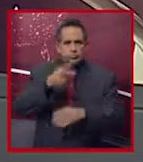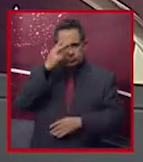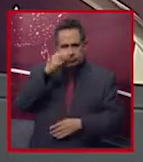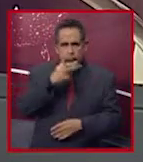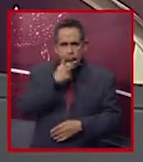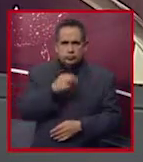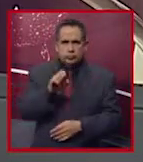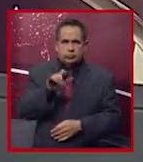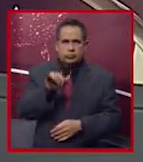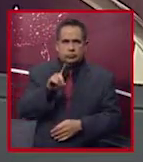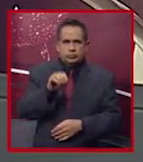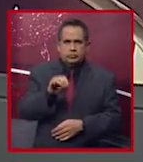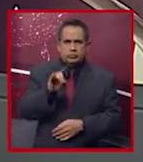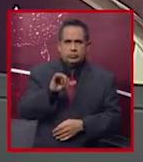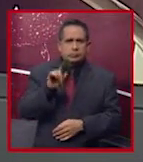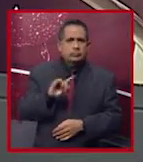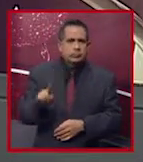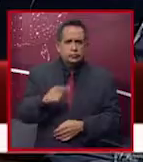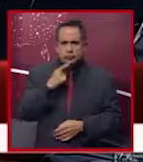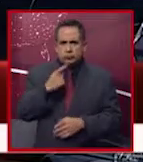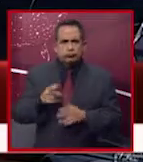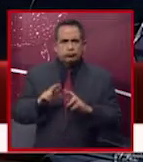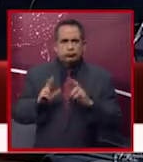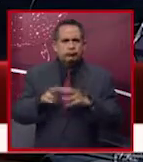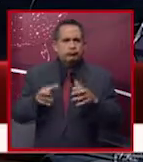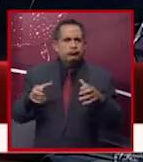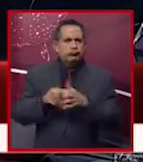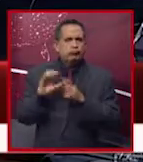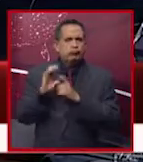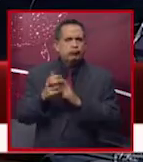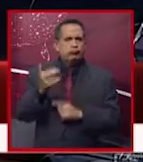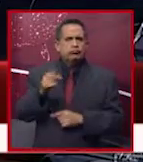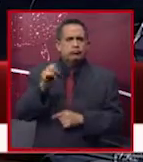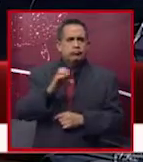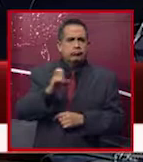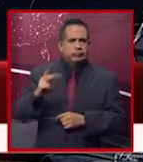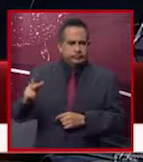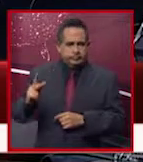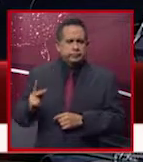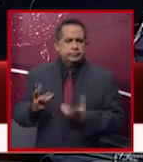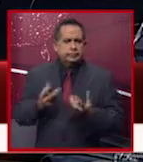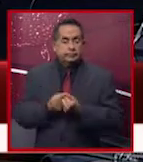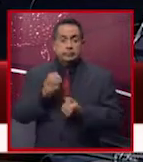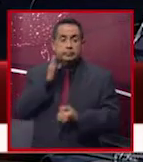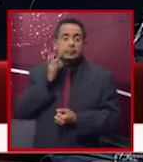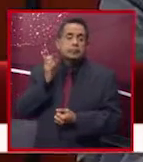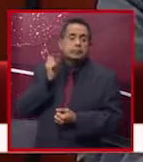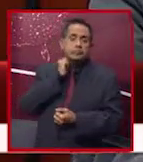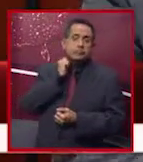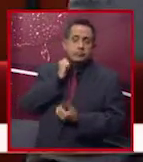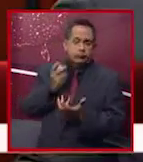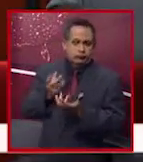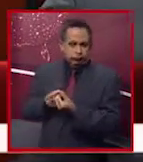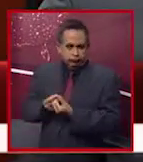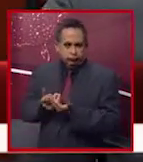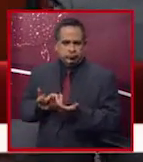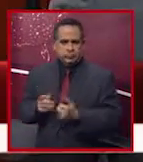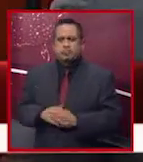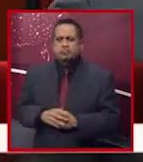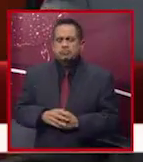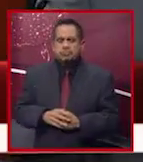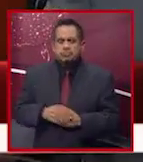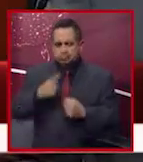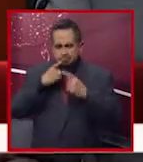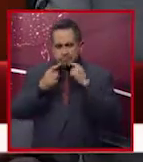México, Alejandro Díaz de León Carrillo, se reunió con integrantes de la Comisión de Hacienda y Crédito Público de la Cámara de Senadores. En su presentación,